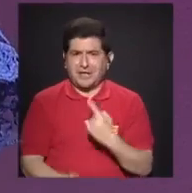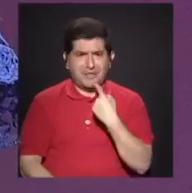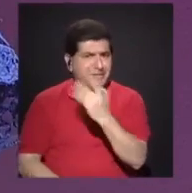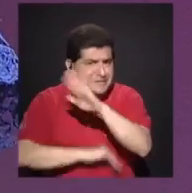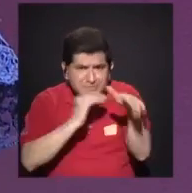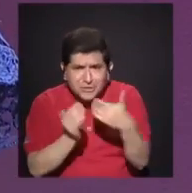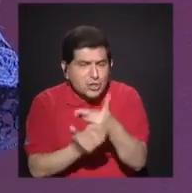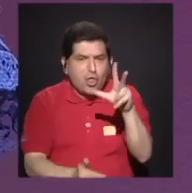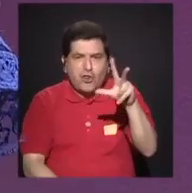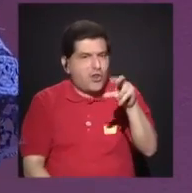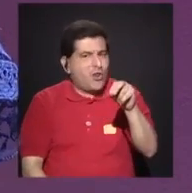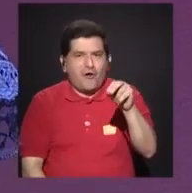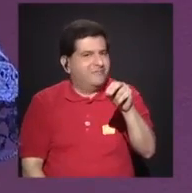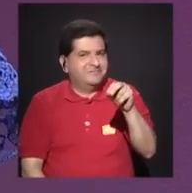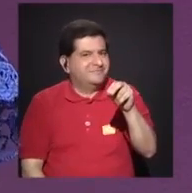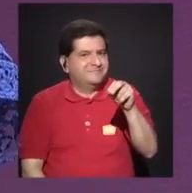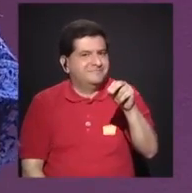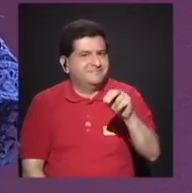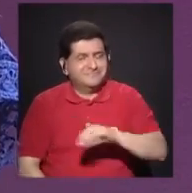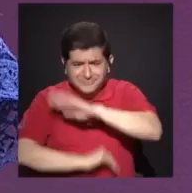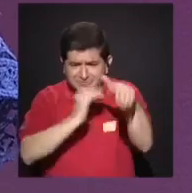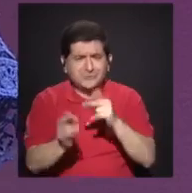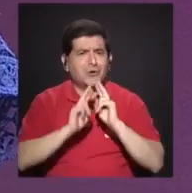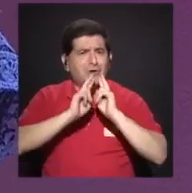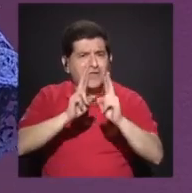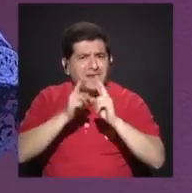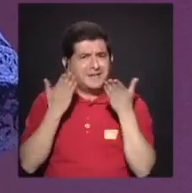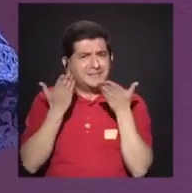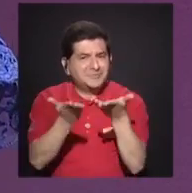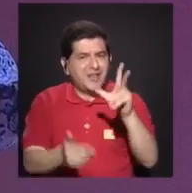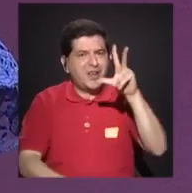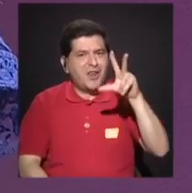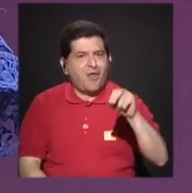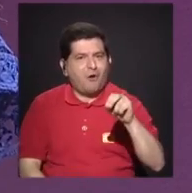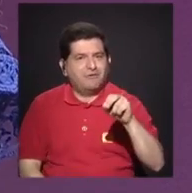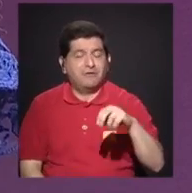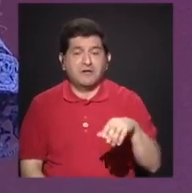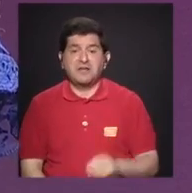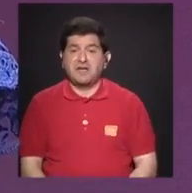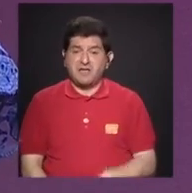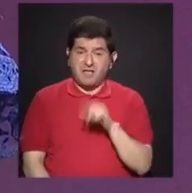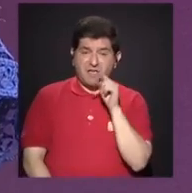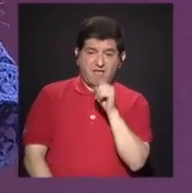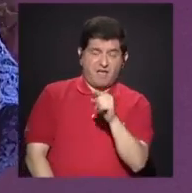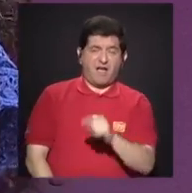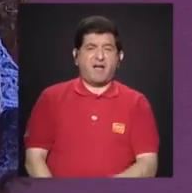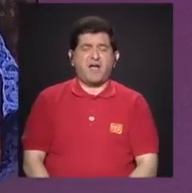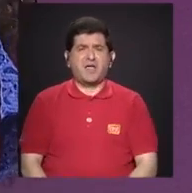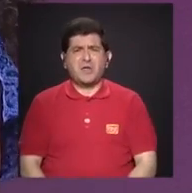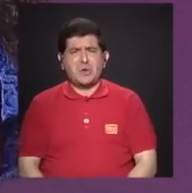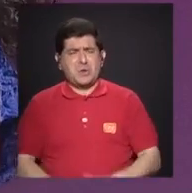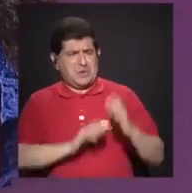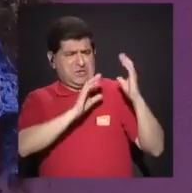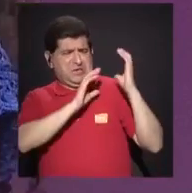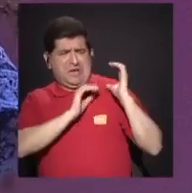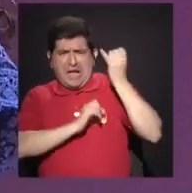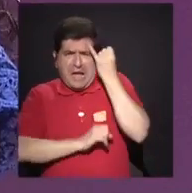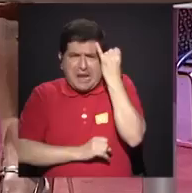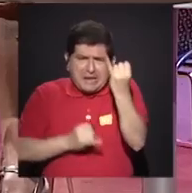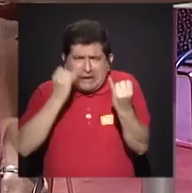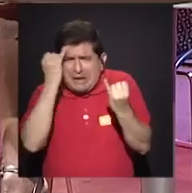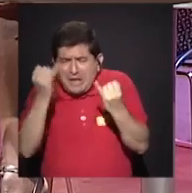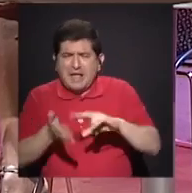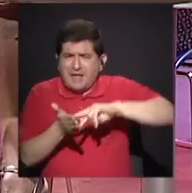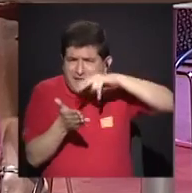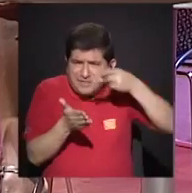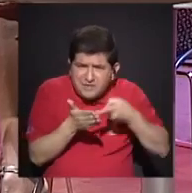todo. No nos da todas las respuestas tampoco, y sí nos ofrece una gran carga ideológica a través de las definiciones